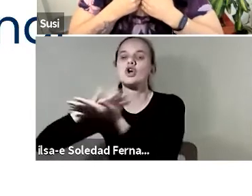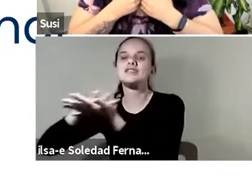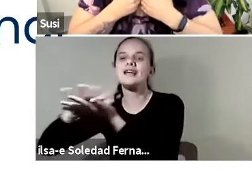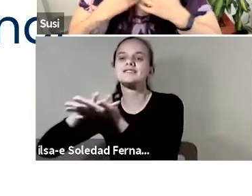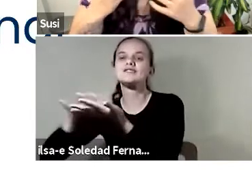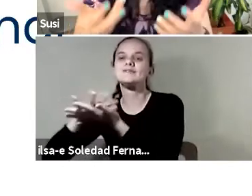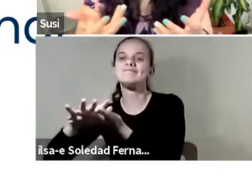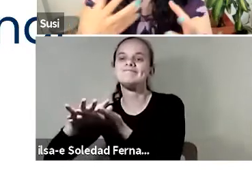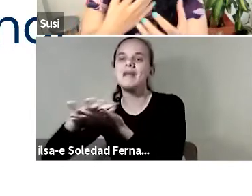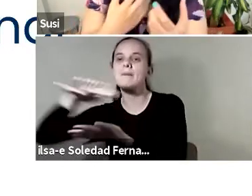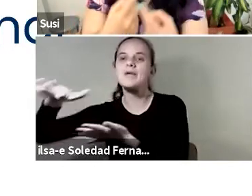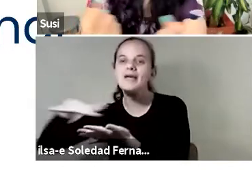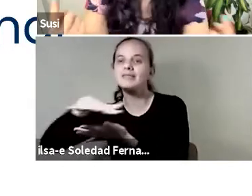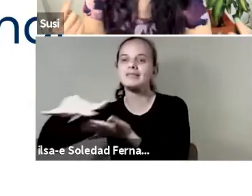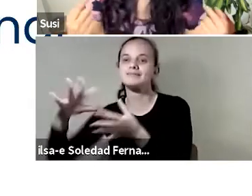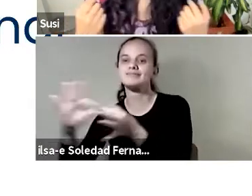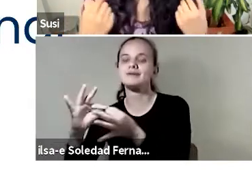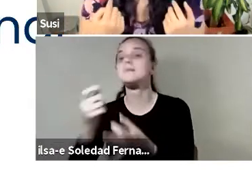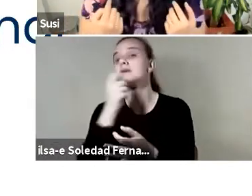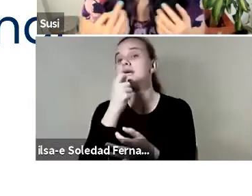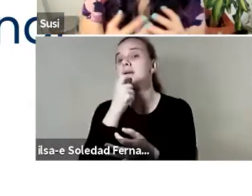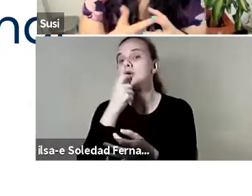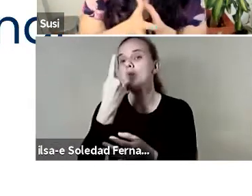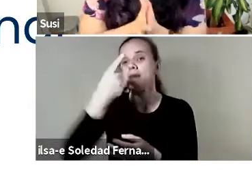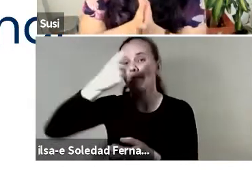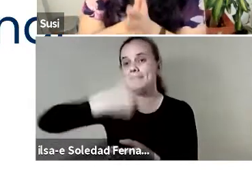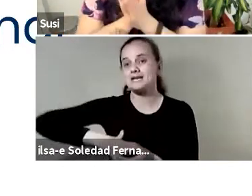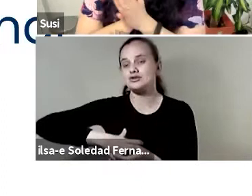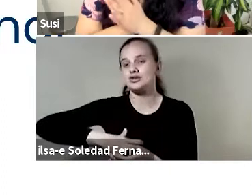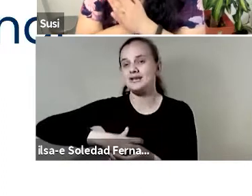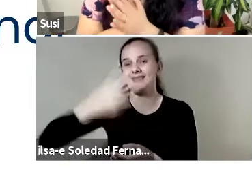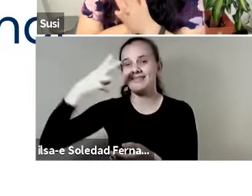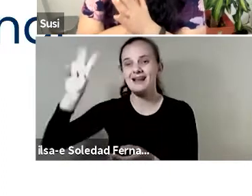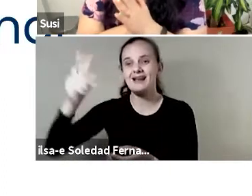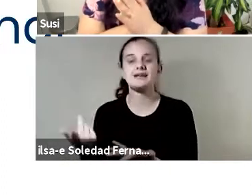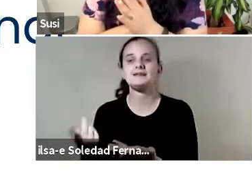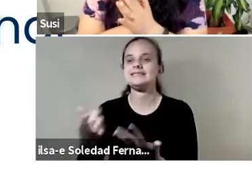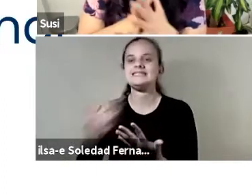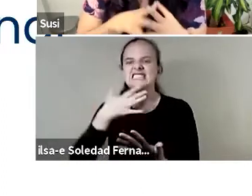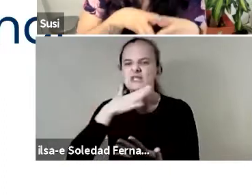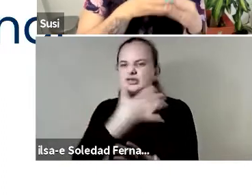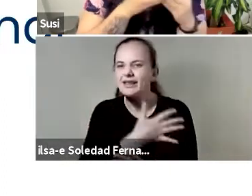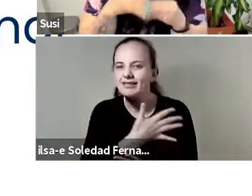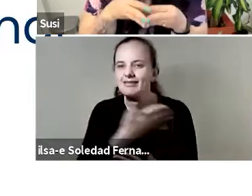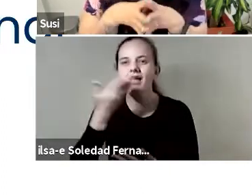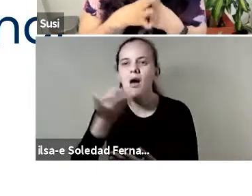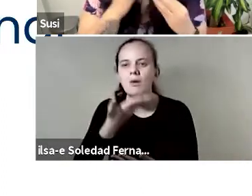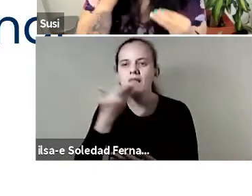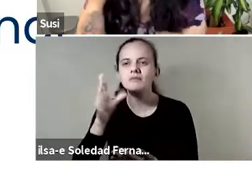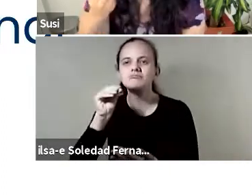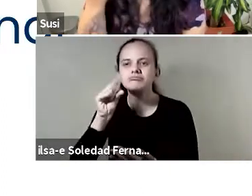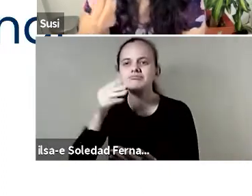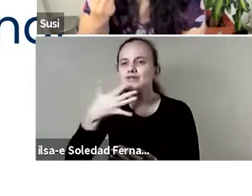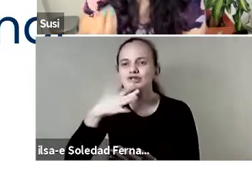a la persona. La situacional tiene que ver con el ambiente en el que está. Entonces, por ejemplo, en este caso tenemos una persona que es una persona extranjera que